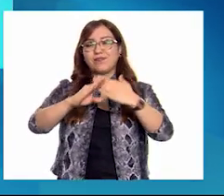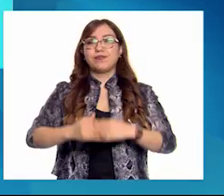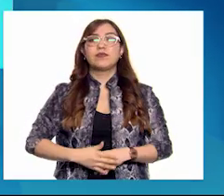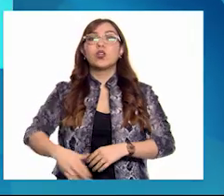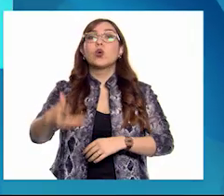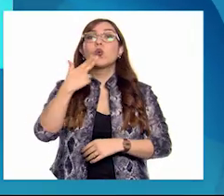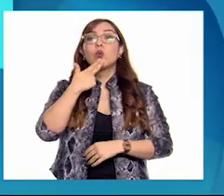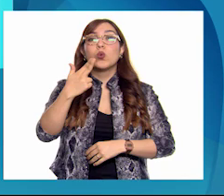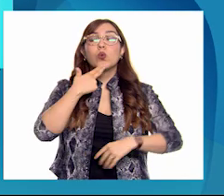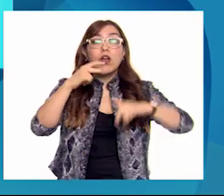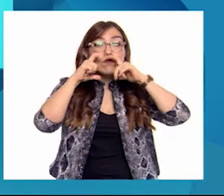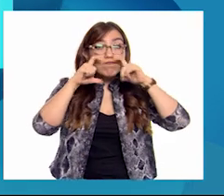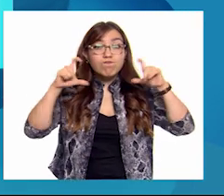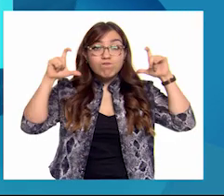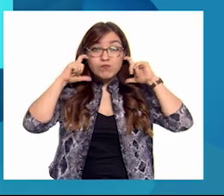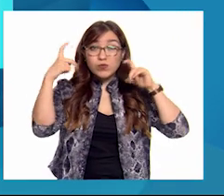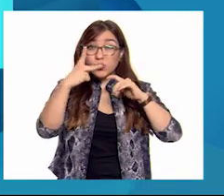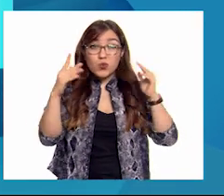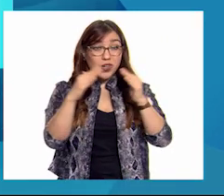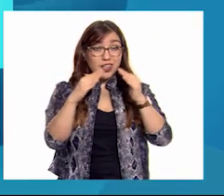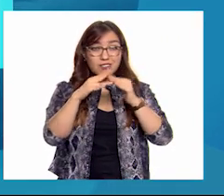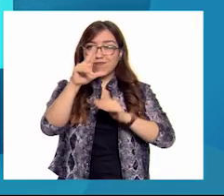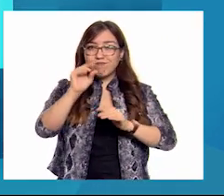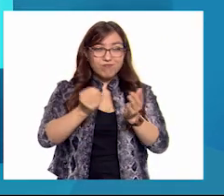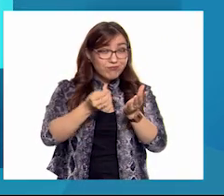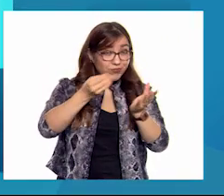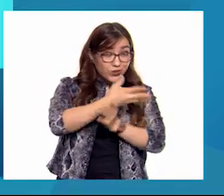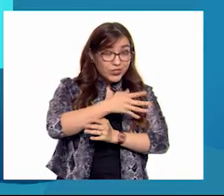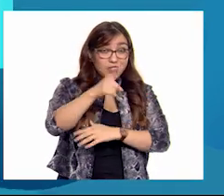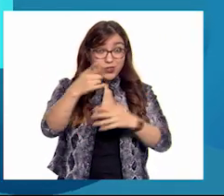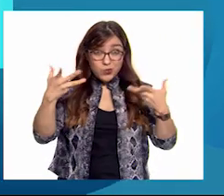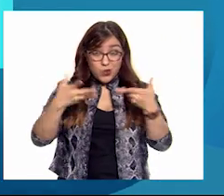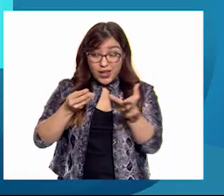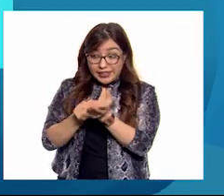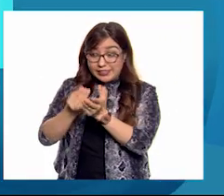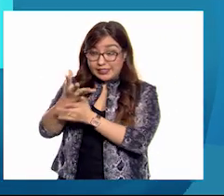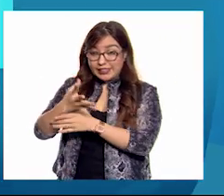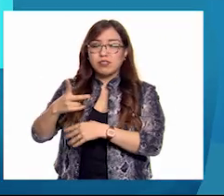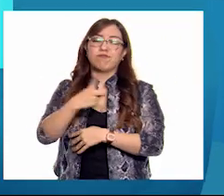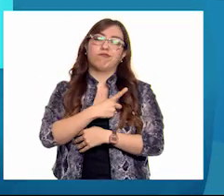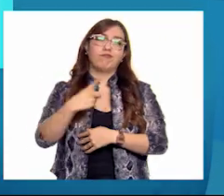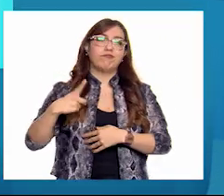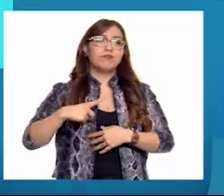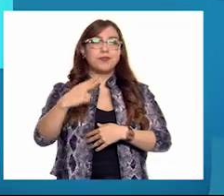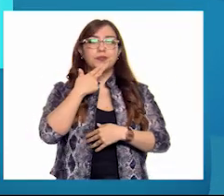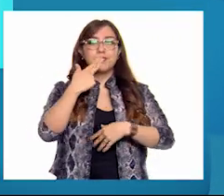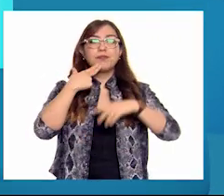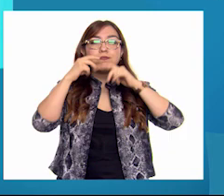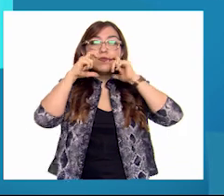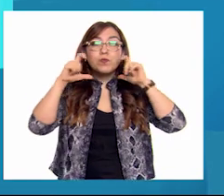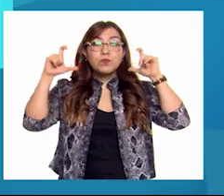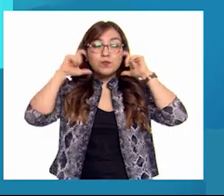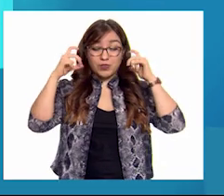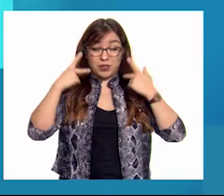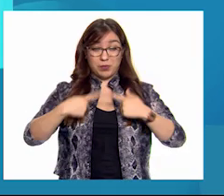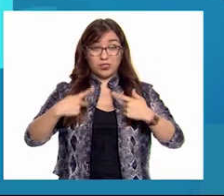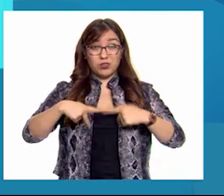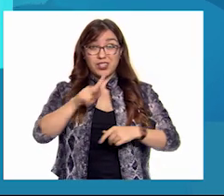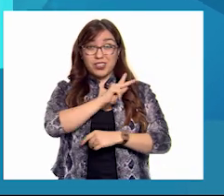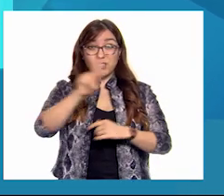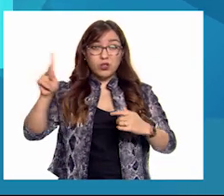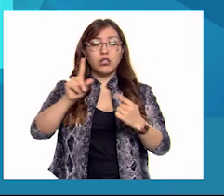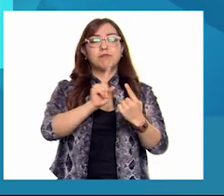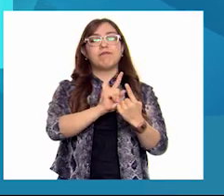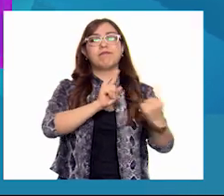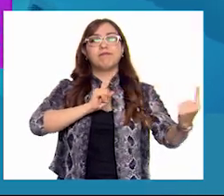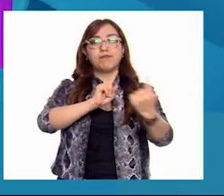Utiliza cubrebocas. No salgas de casa. Si tienes que hacerlo, recuerda que es obligatorio utilizarlo. Mantén una distancia mínima de un metro